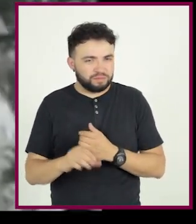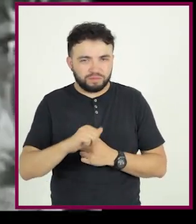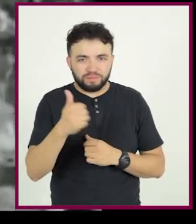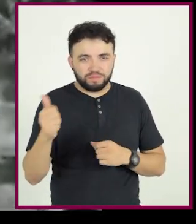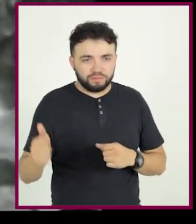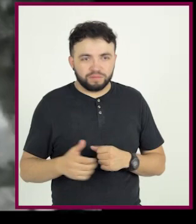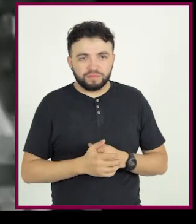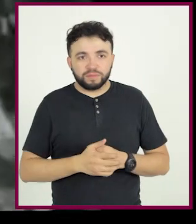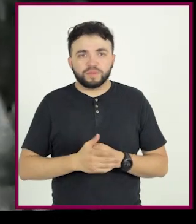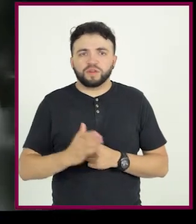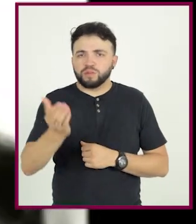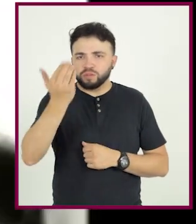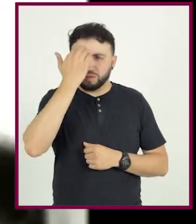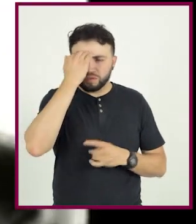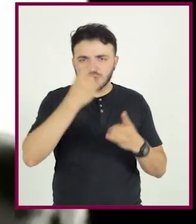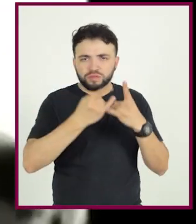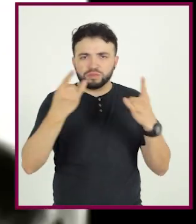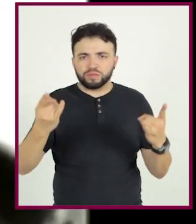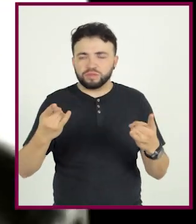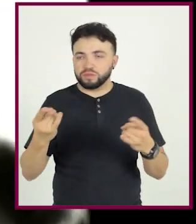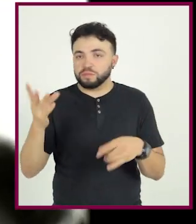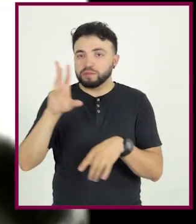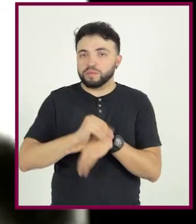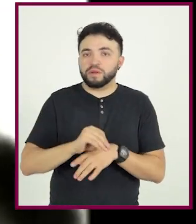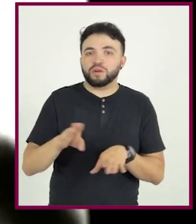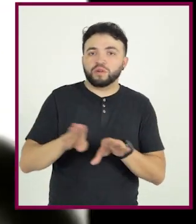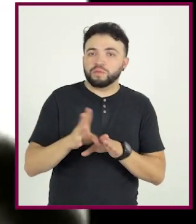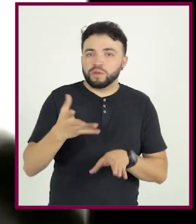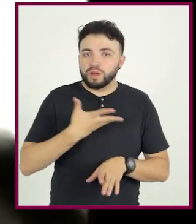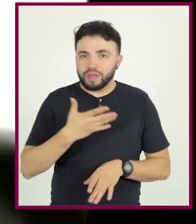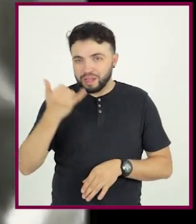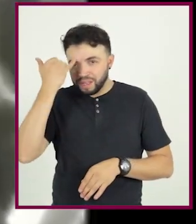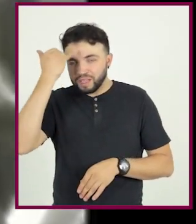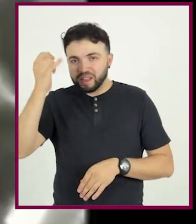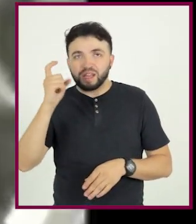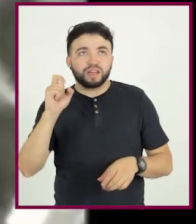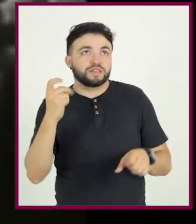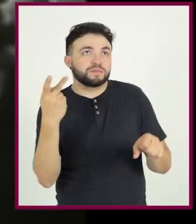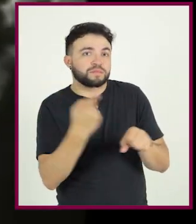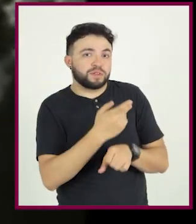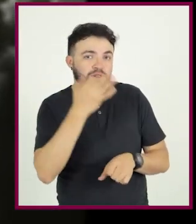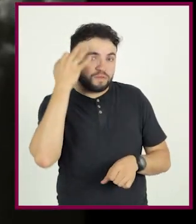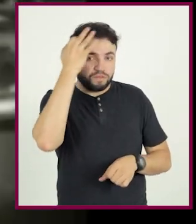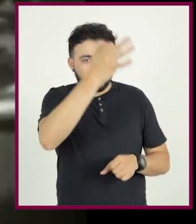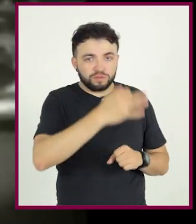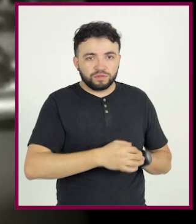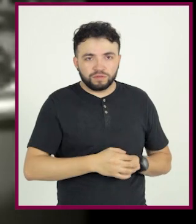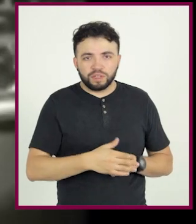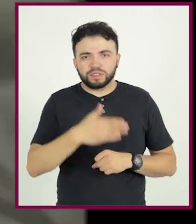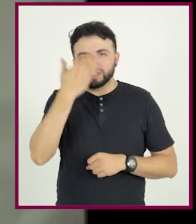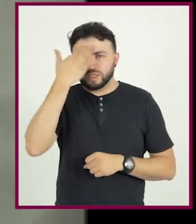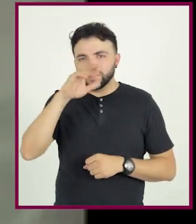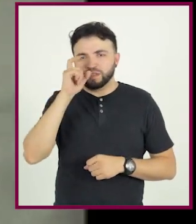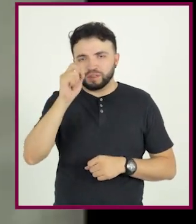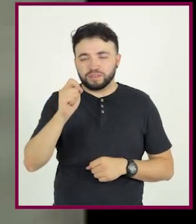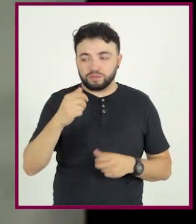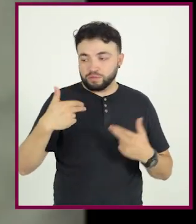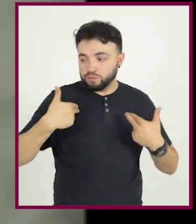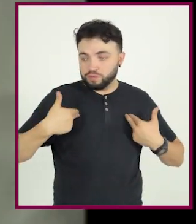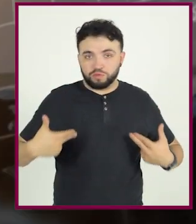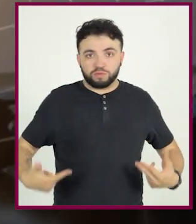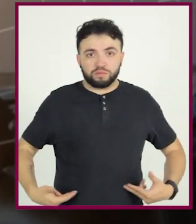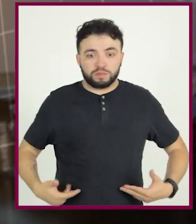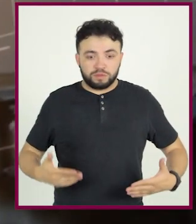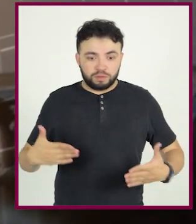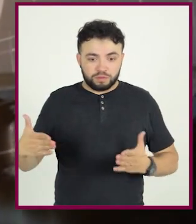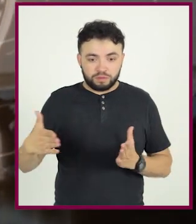México con el mundo, entre otros. El conocimiento de la historia nos permite tener algunas ideas sobre lo que ocurrirá en el futuro y